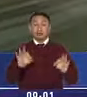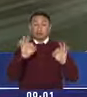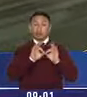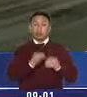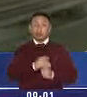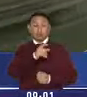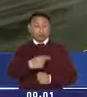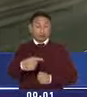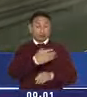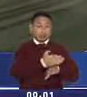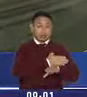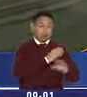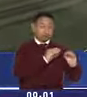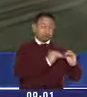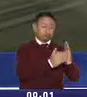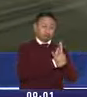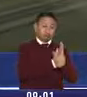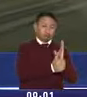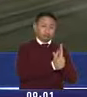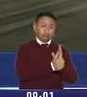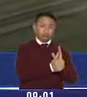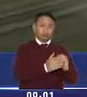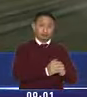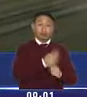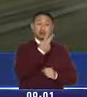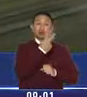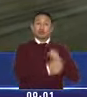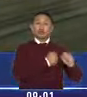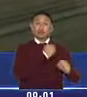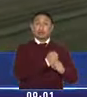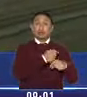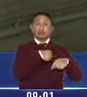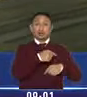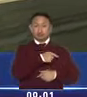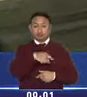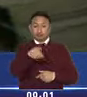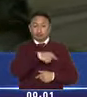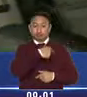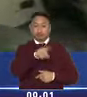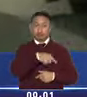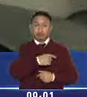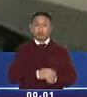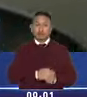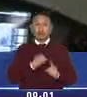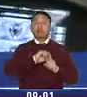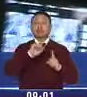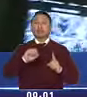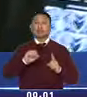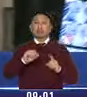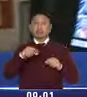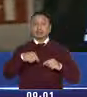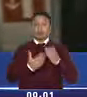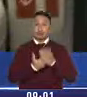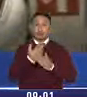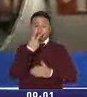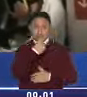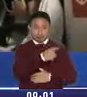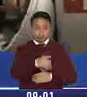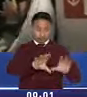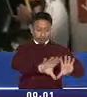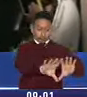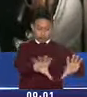personal capacitado, lleva ya alrededor de 2 años conducción de trenes. Tenemos además un sistema absolutamente moderno, como podrán ver en